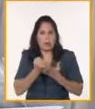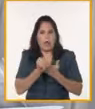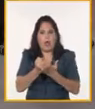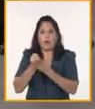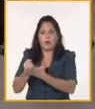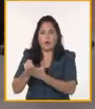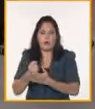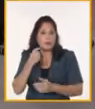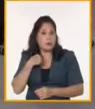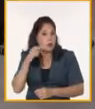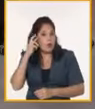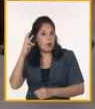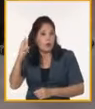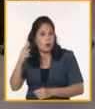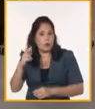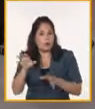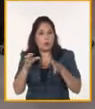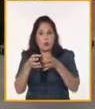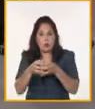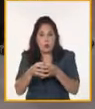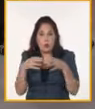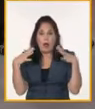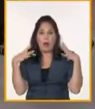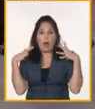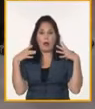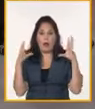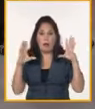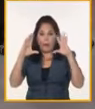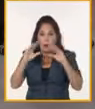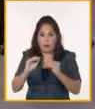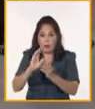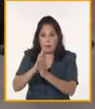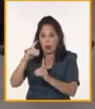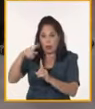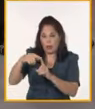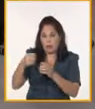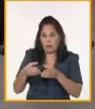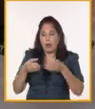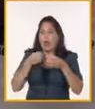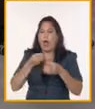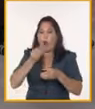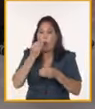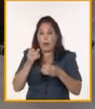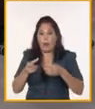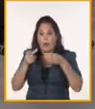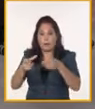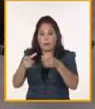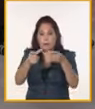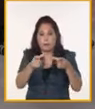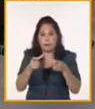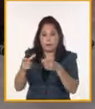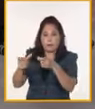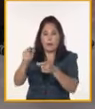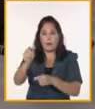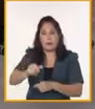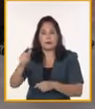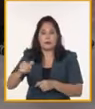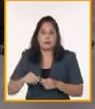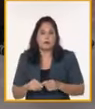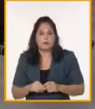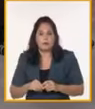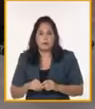acuerdo que iban incluso cuando el incendio de matanzas a llevar en medio de la noche se abordaron